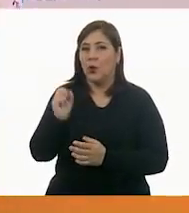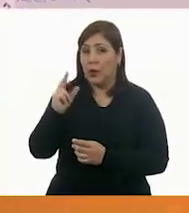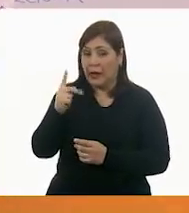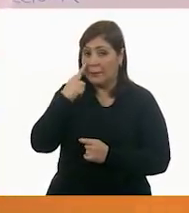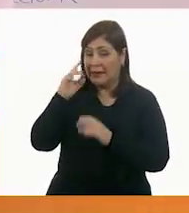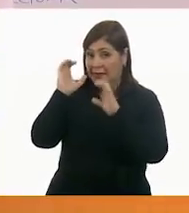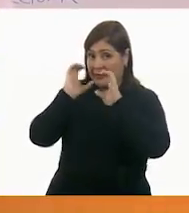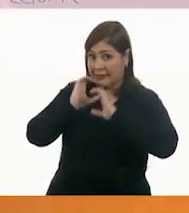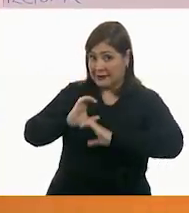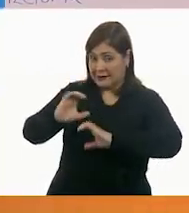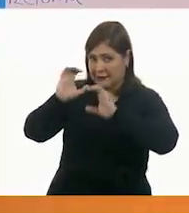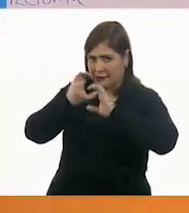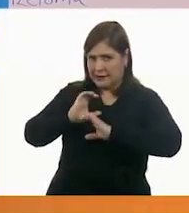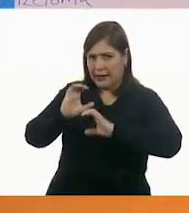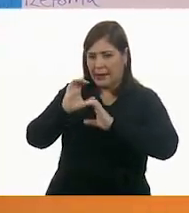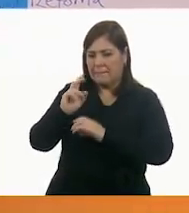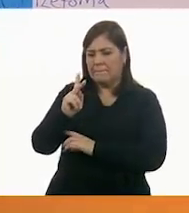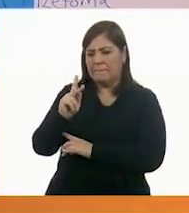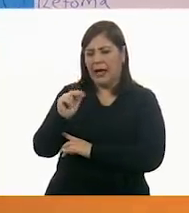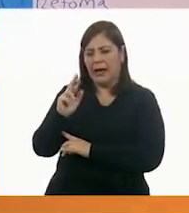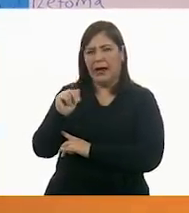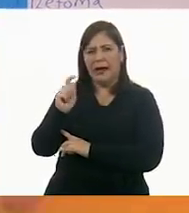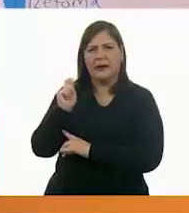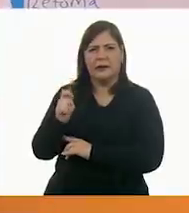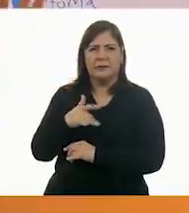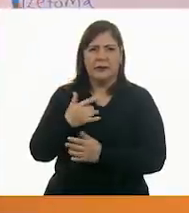La canción, uh-huh, de parar. Y va así.